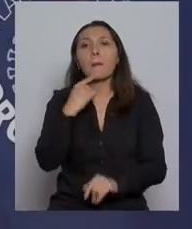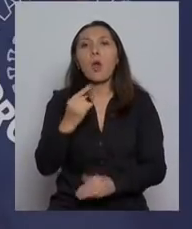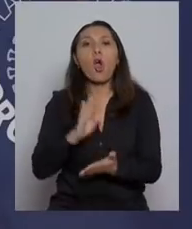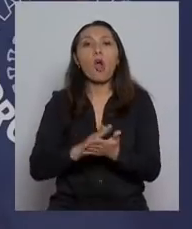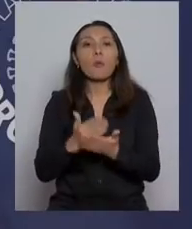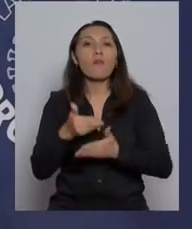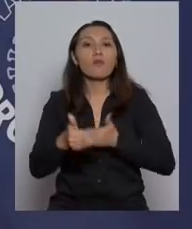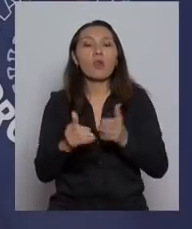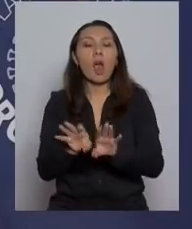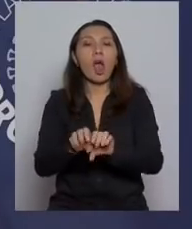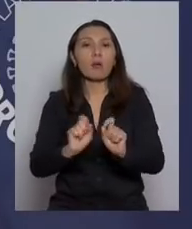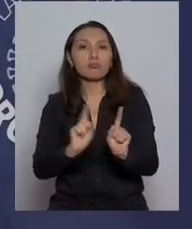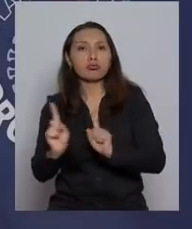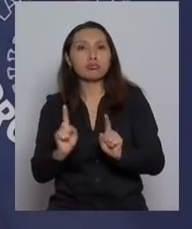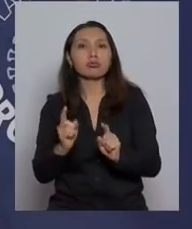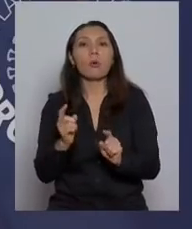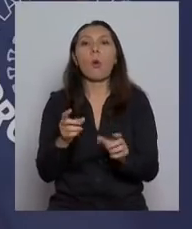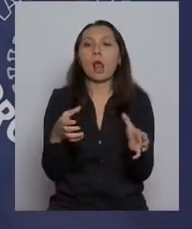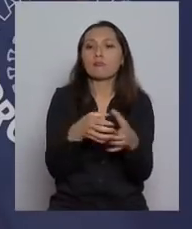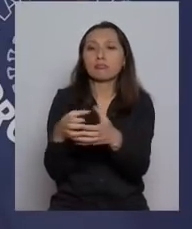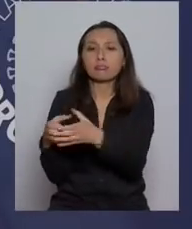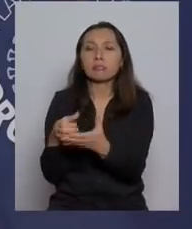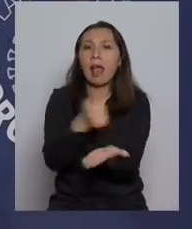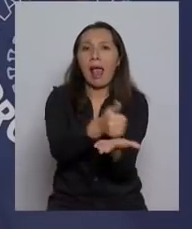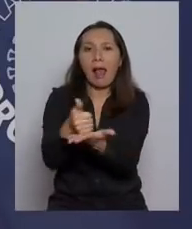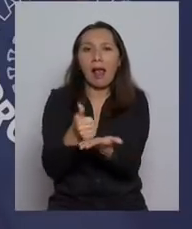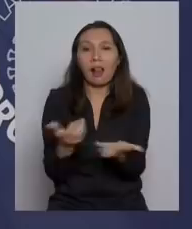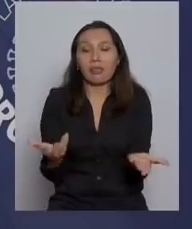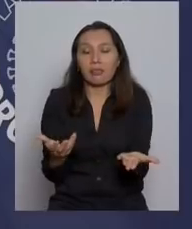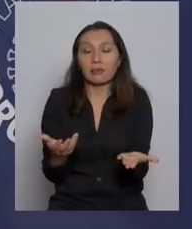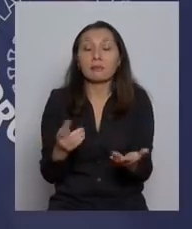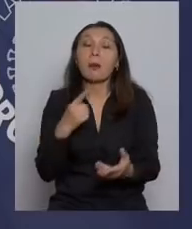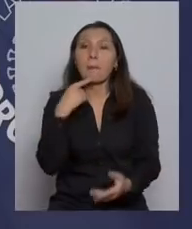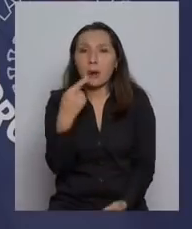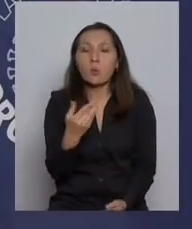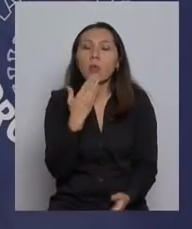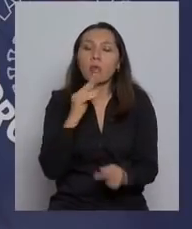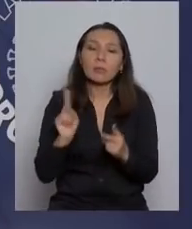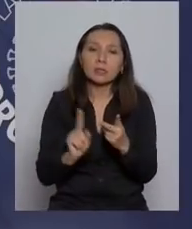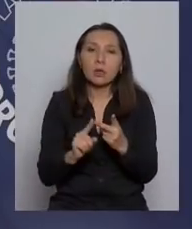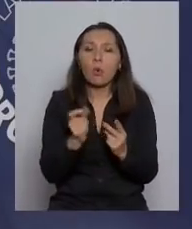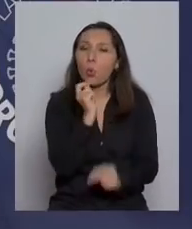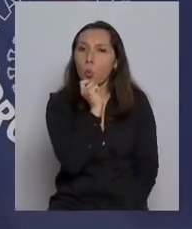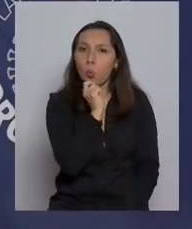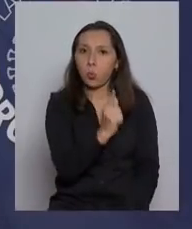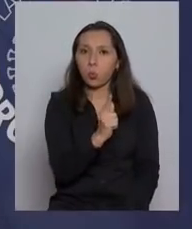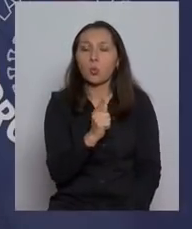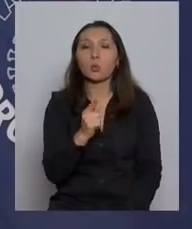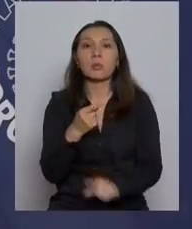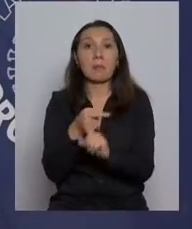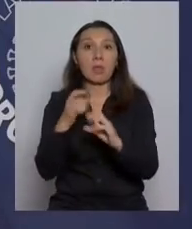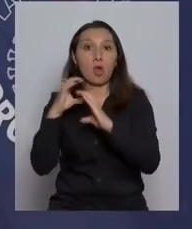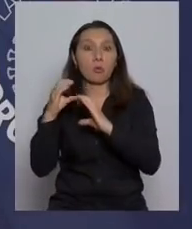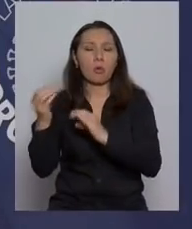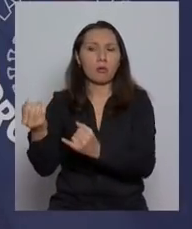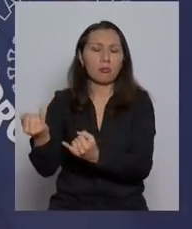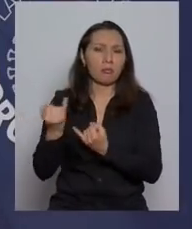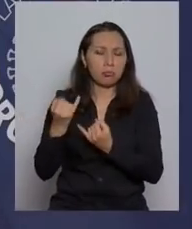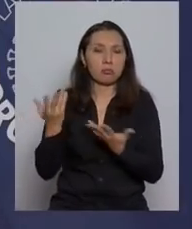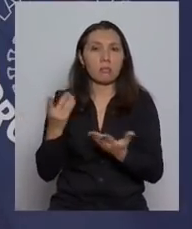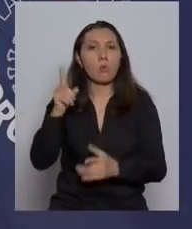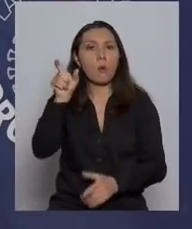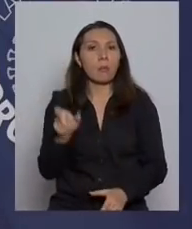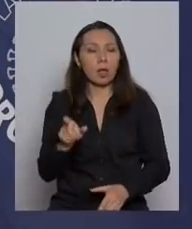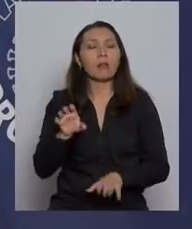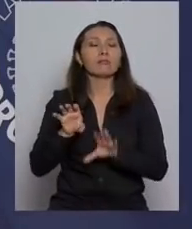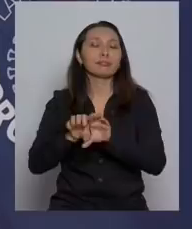está funcionando la coordinación con los jefes comunales. También preguntarle por una situación, una denuncia que ha llegado hacia los medios de comunicación, de que hay un